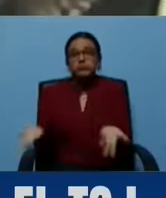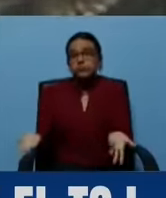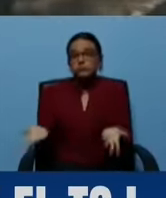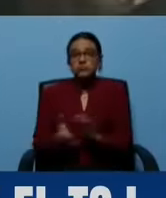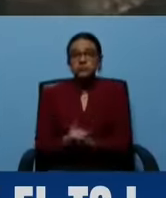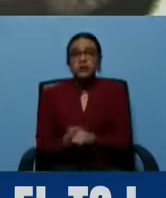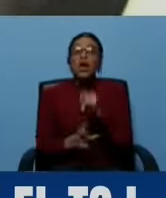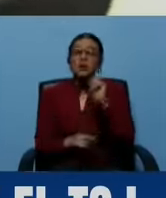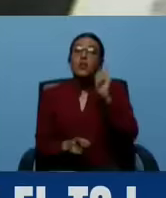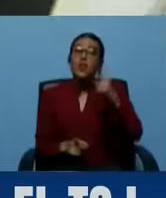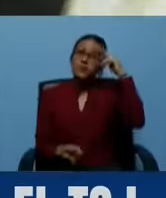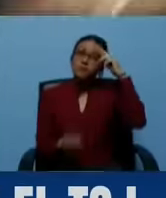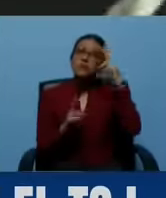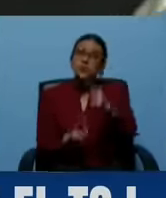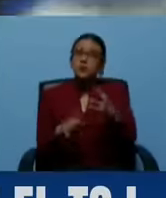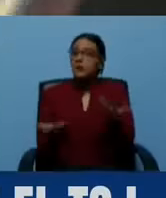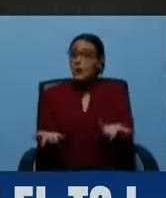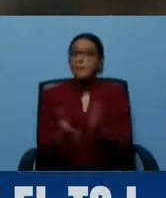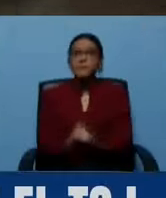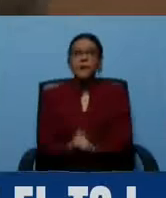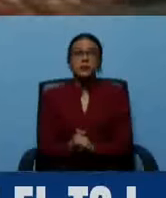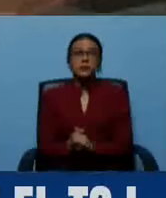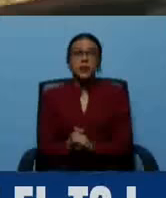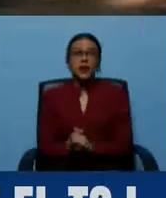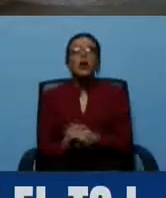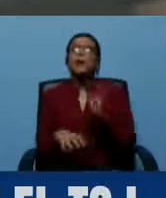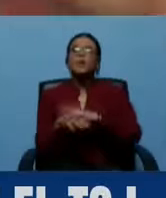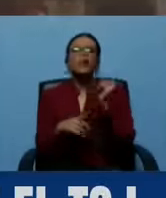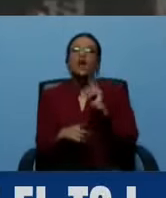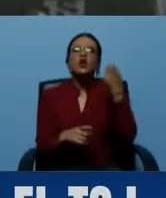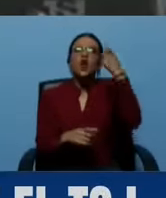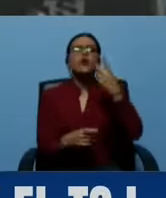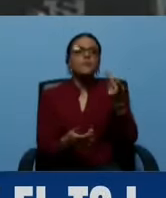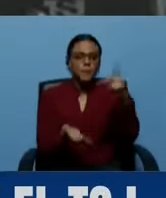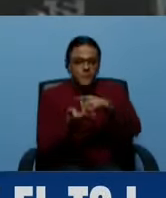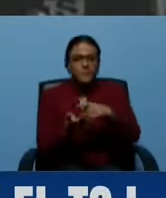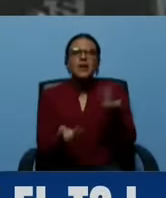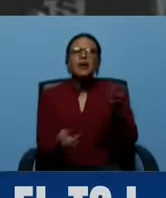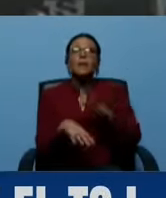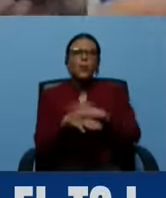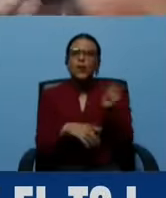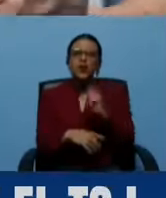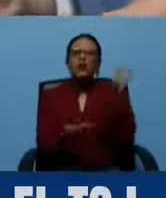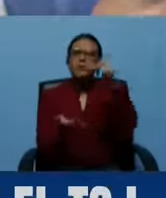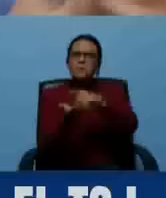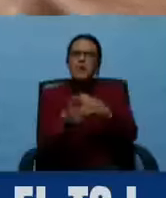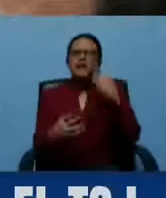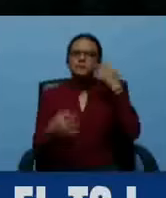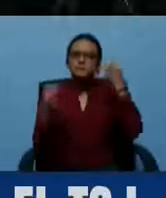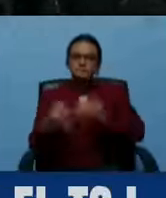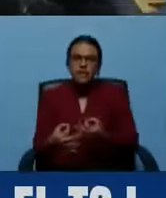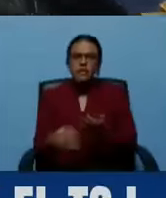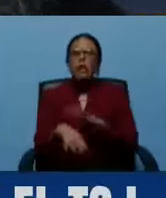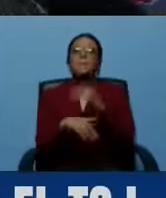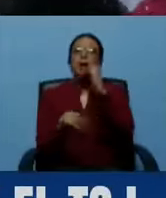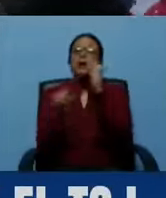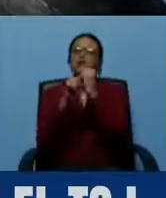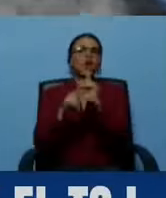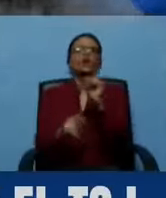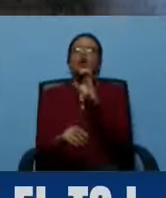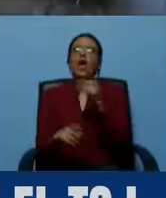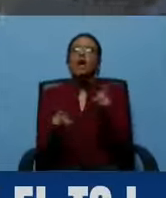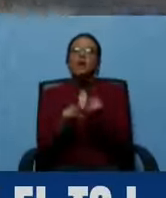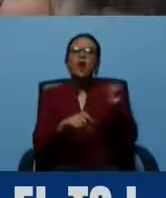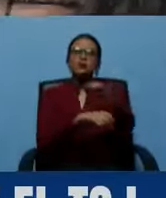Eso hay que respetarlo. Pero, gobernador, la plata usted venía en persona porque lo llamaron pero esa página web no es institucional. Bueno,